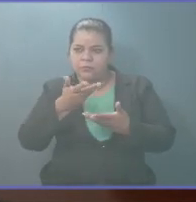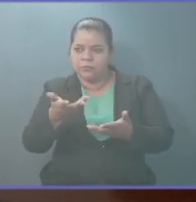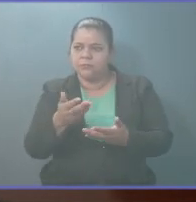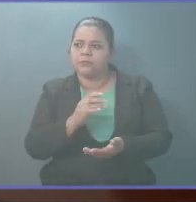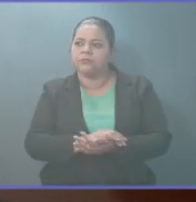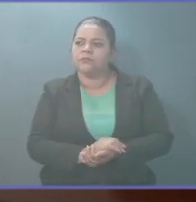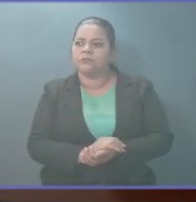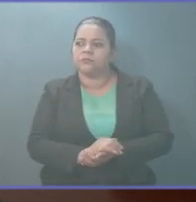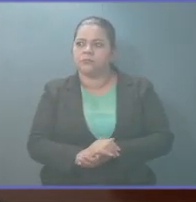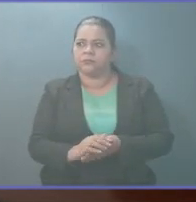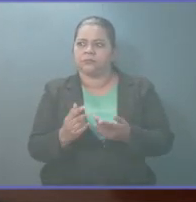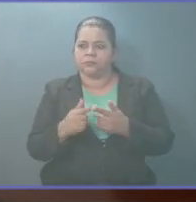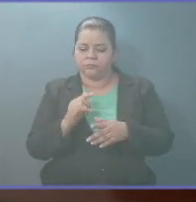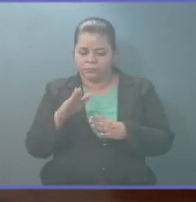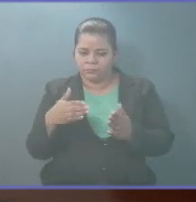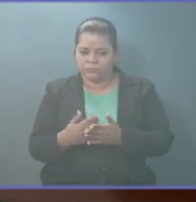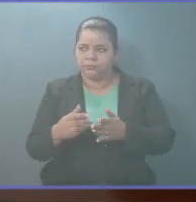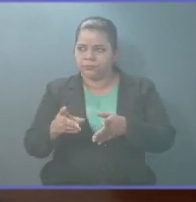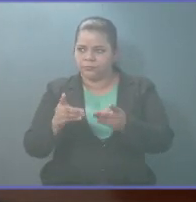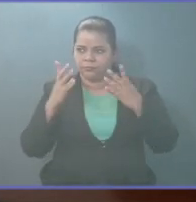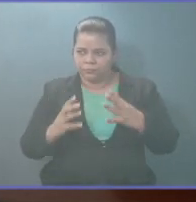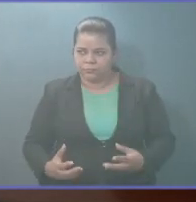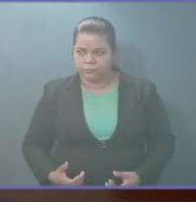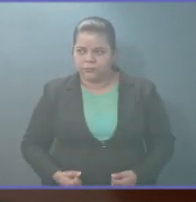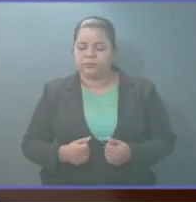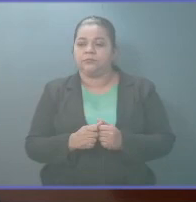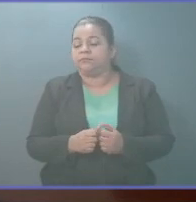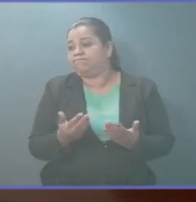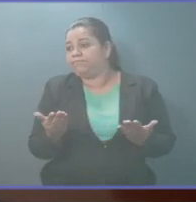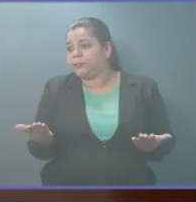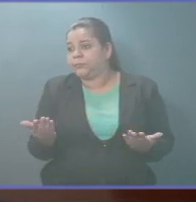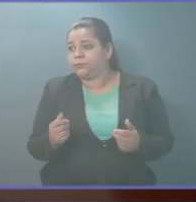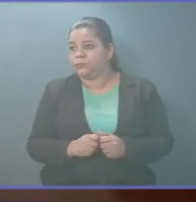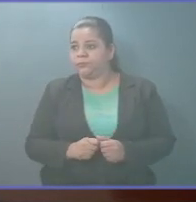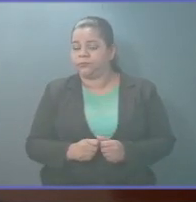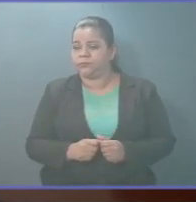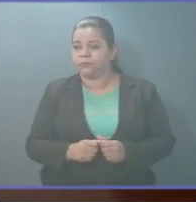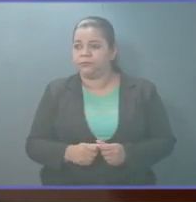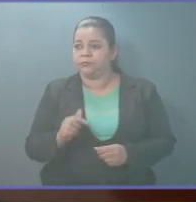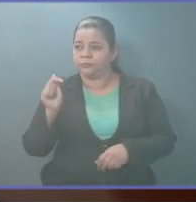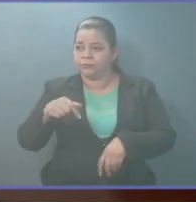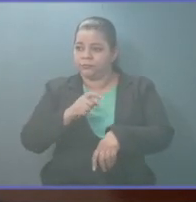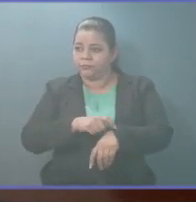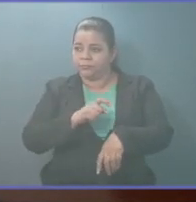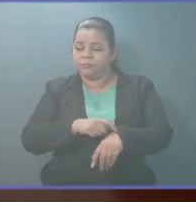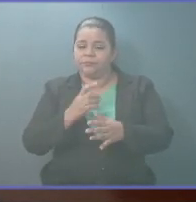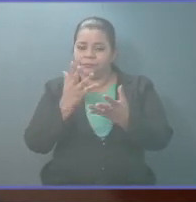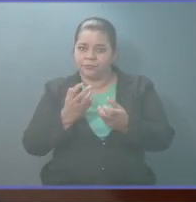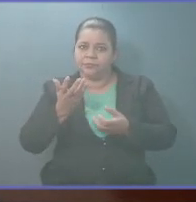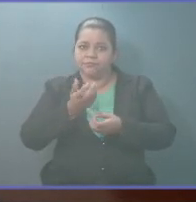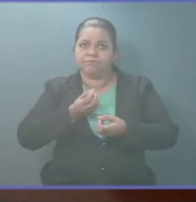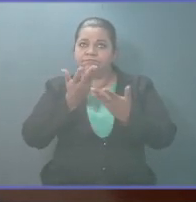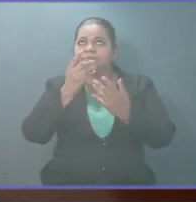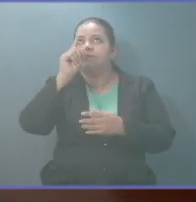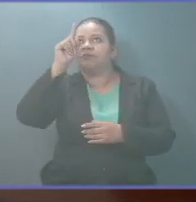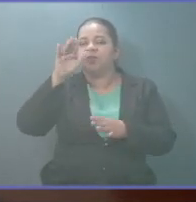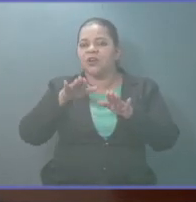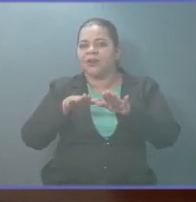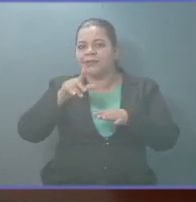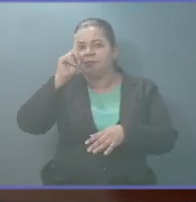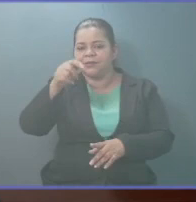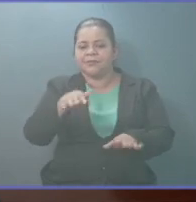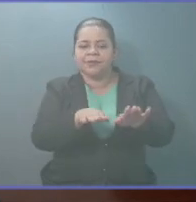esta legislación que me tocó servir a mi país. Ha sido un ejercicio de sensibilidad y de humildad, y agradezco